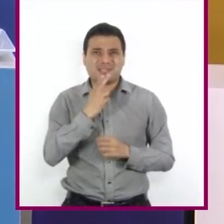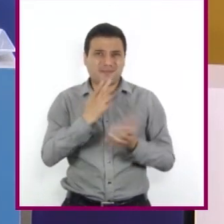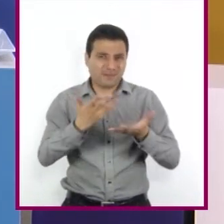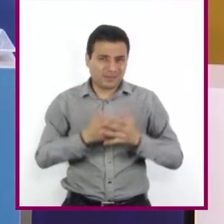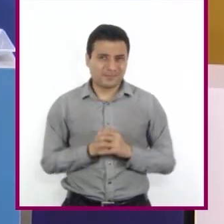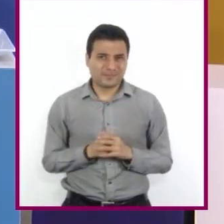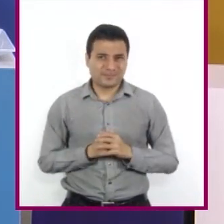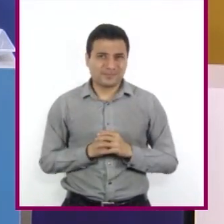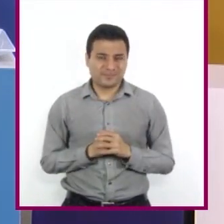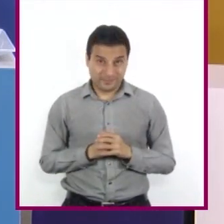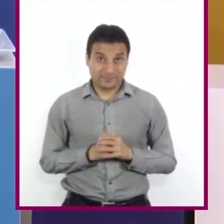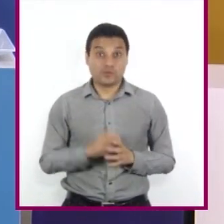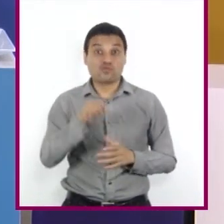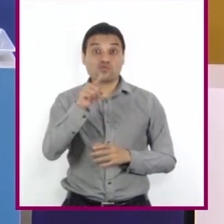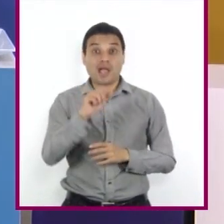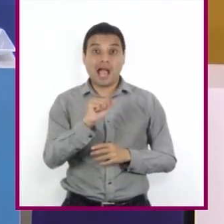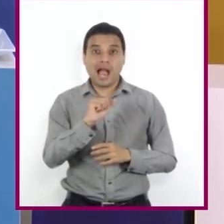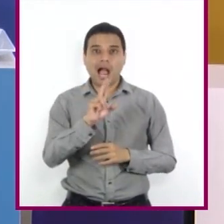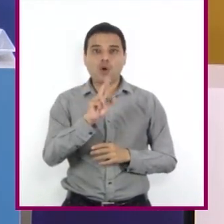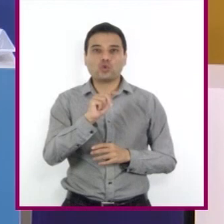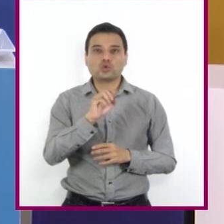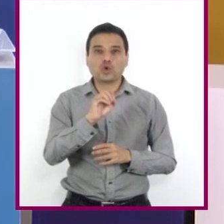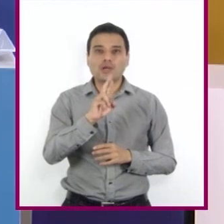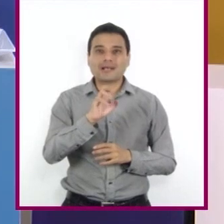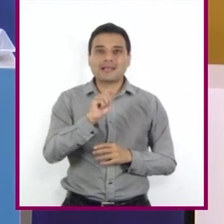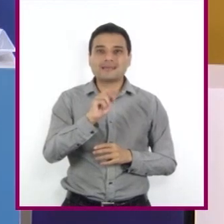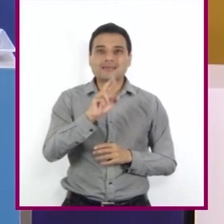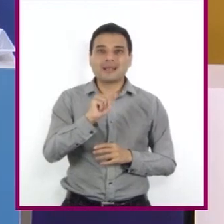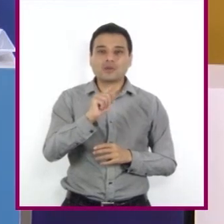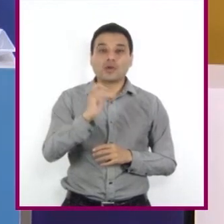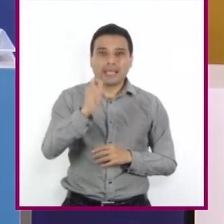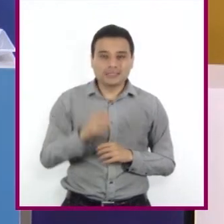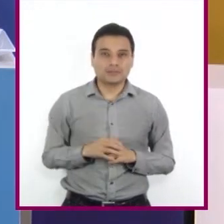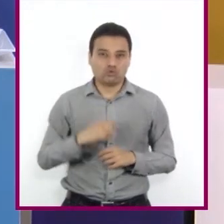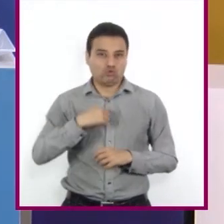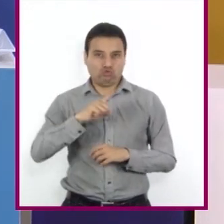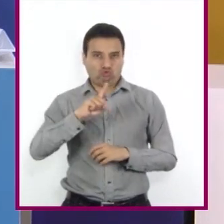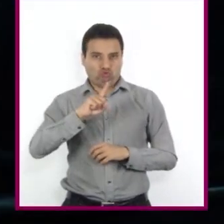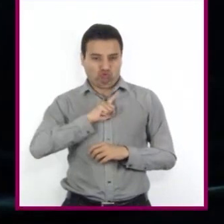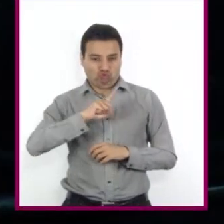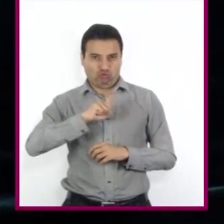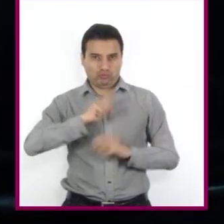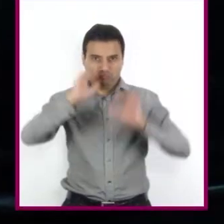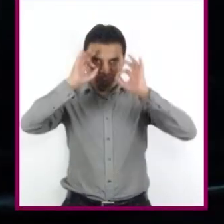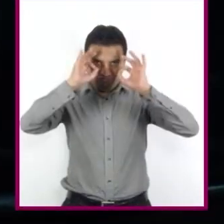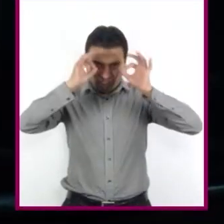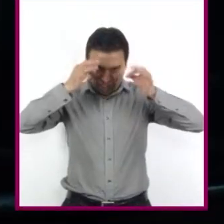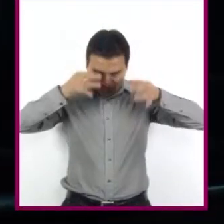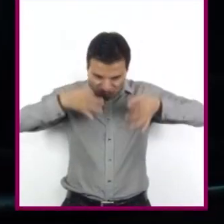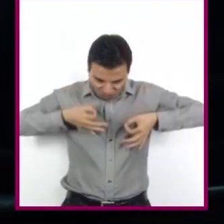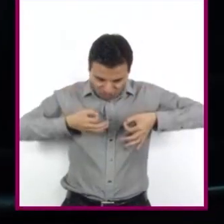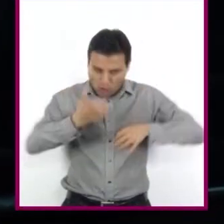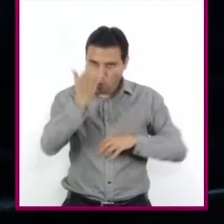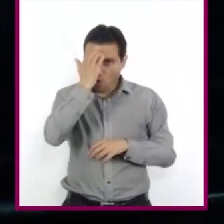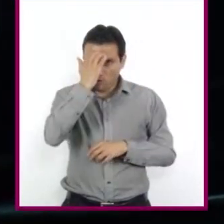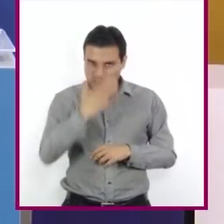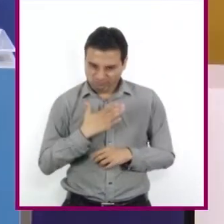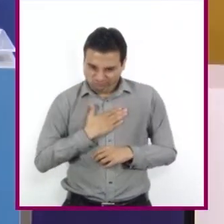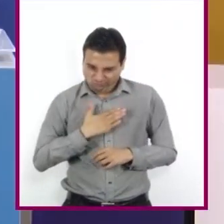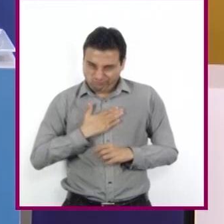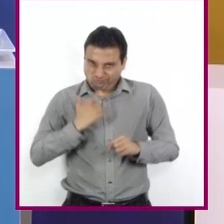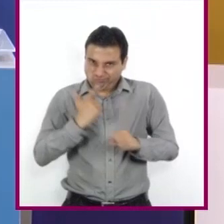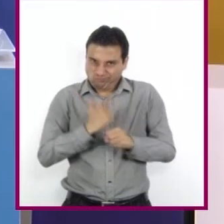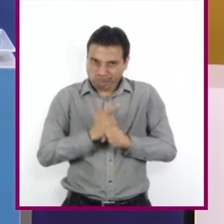El autorretrato es una vía que nos permite explorar y encontrar un momento íntimo con nosotros o encontrar características